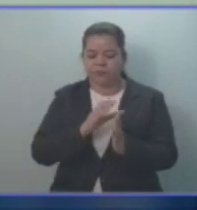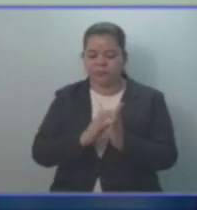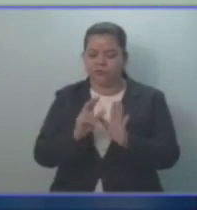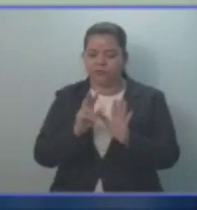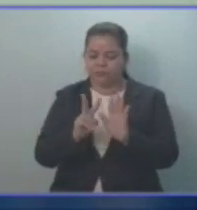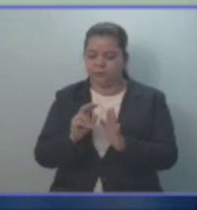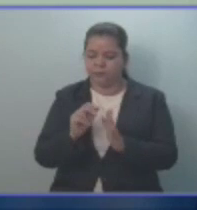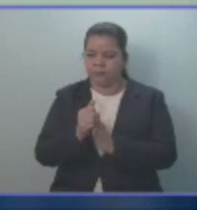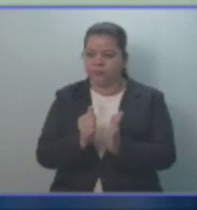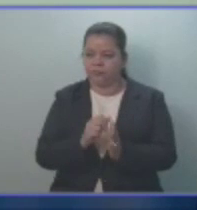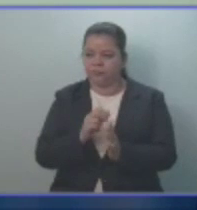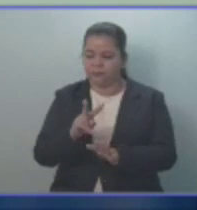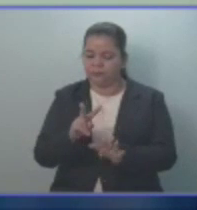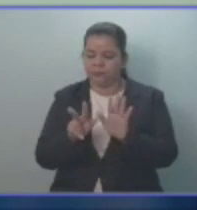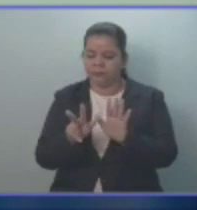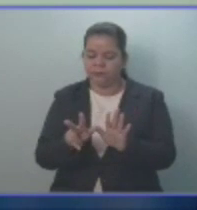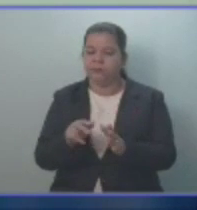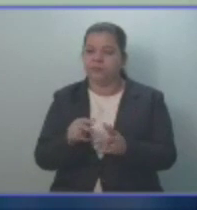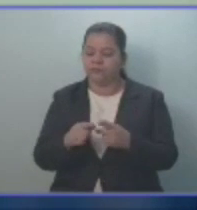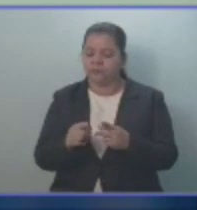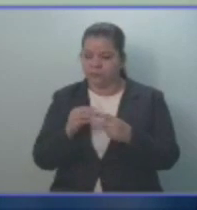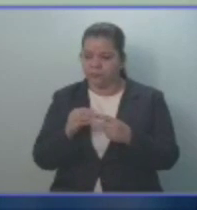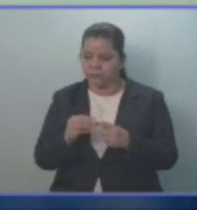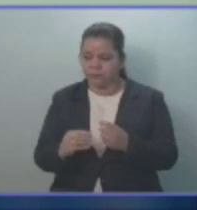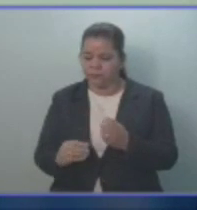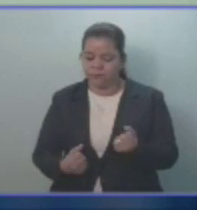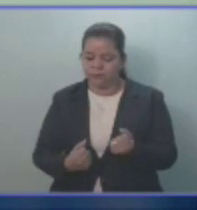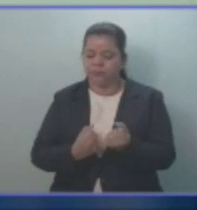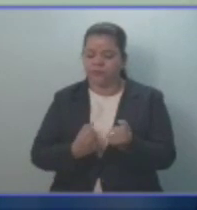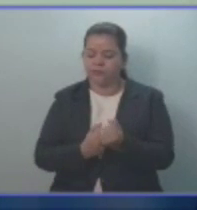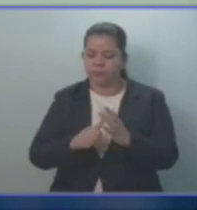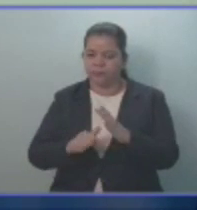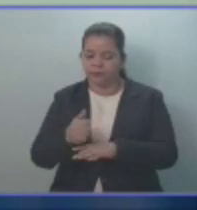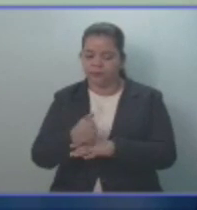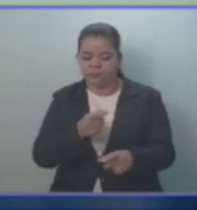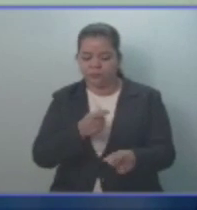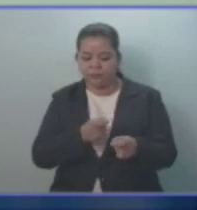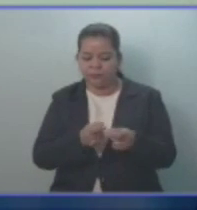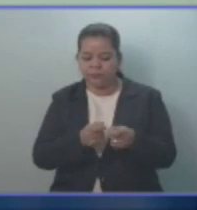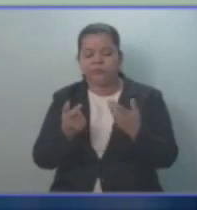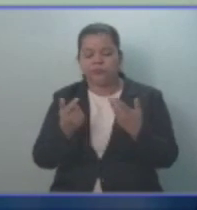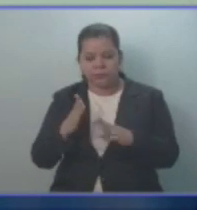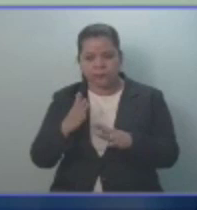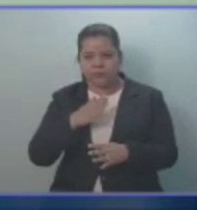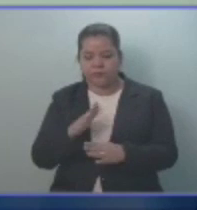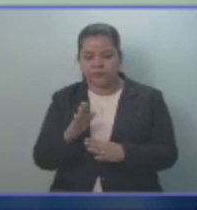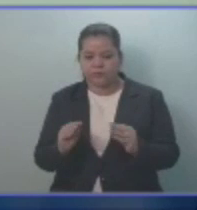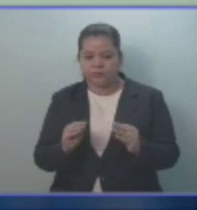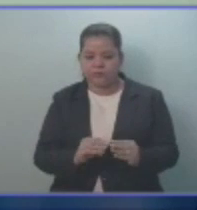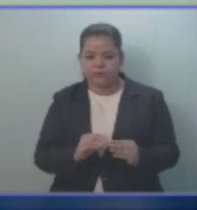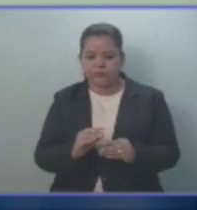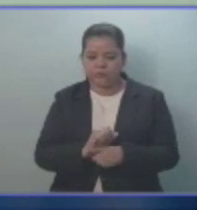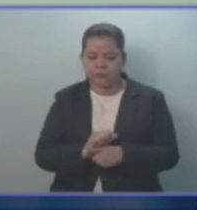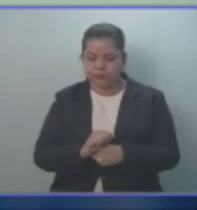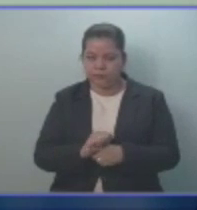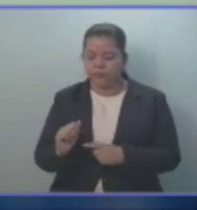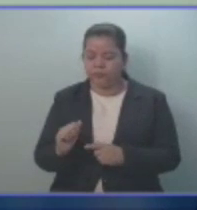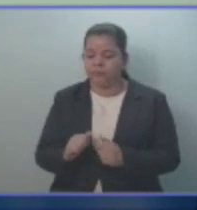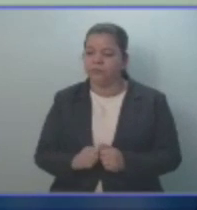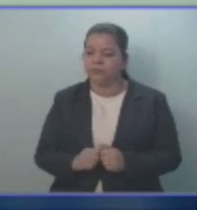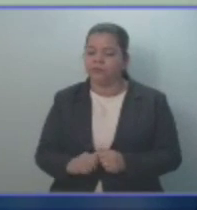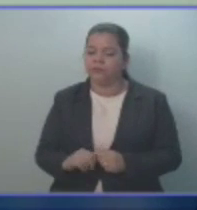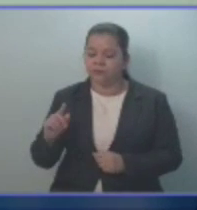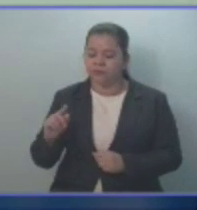7 del artículo 28 exclusivamente para la asistencia administrativa relacionada con el ejercicio fiscal, con